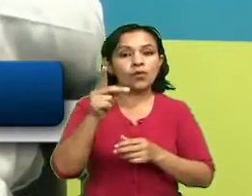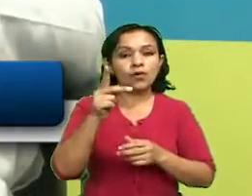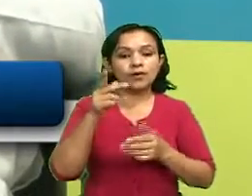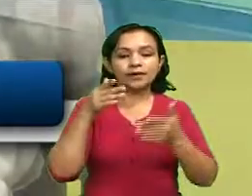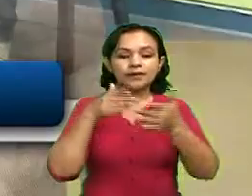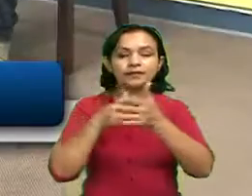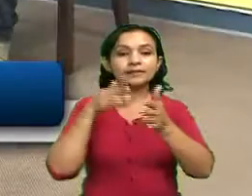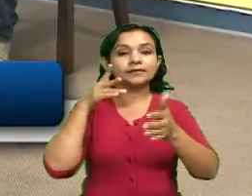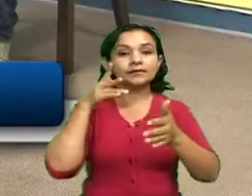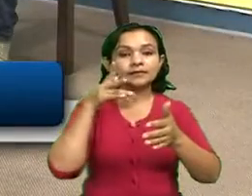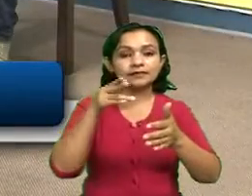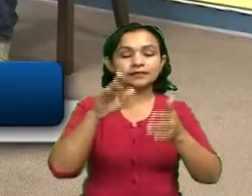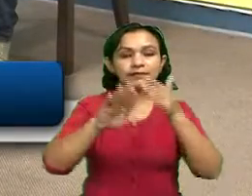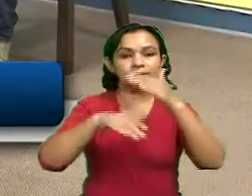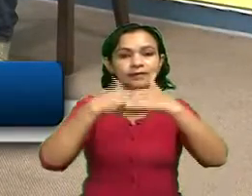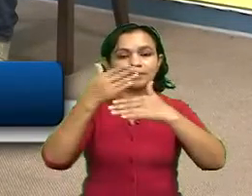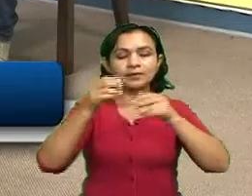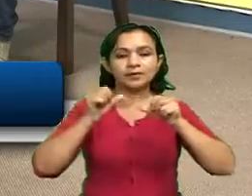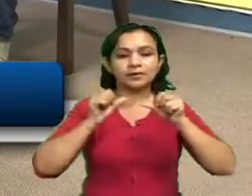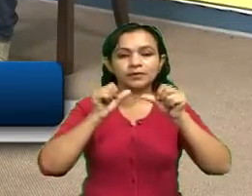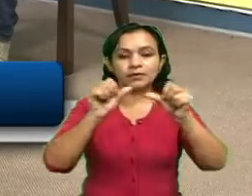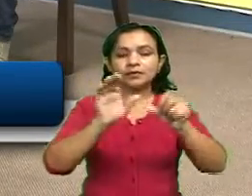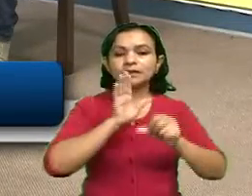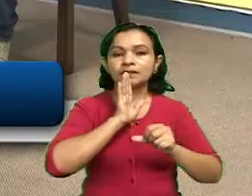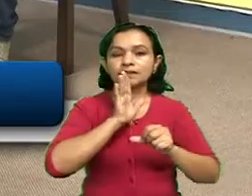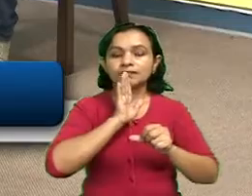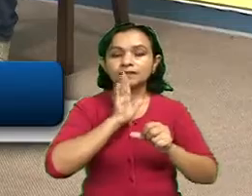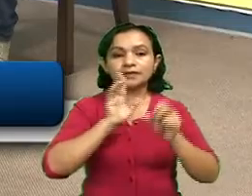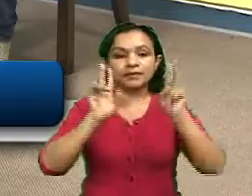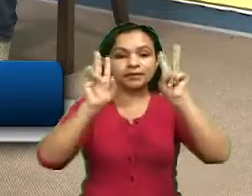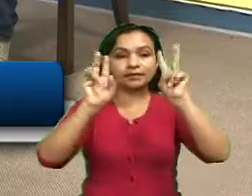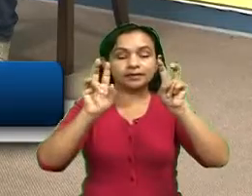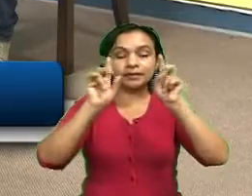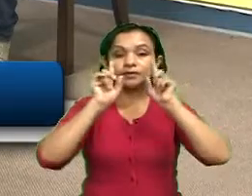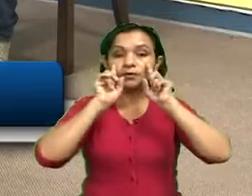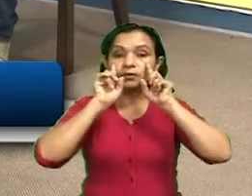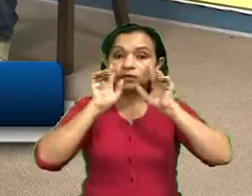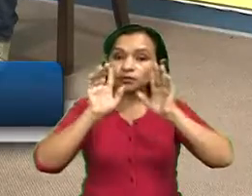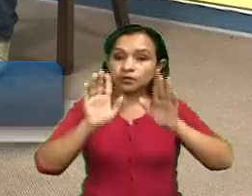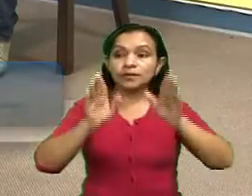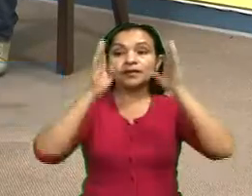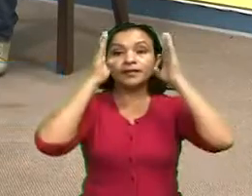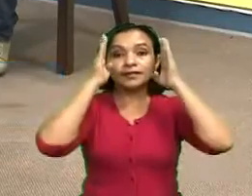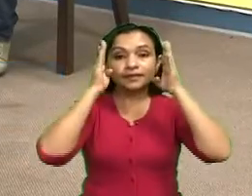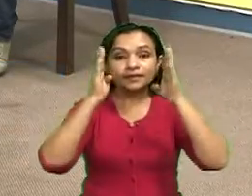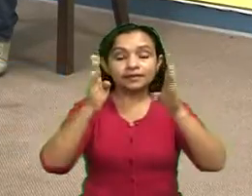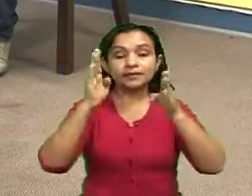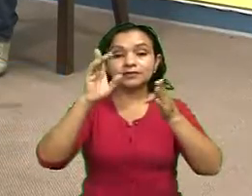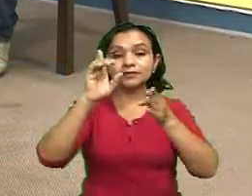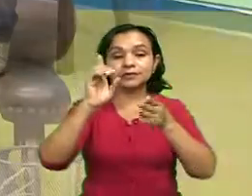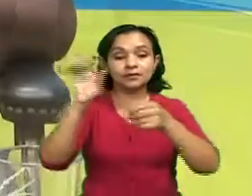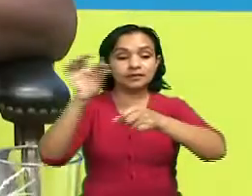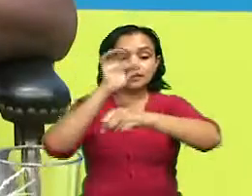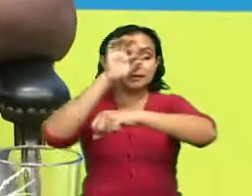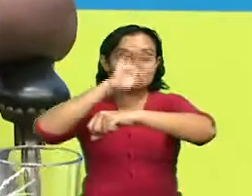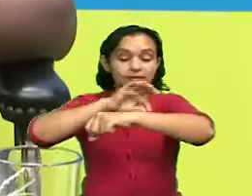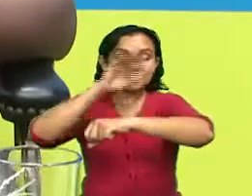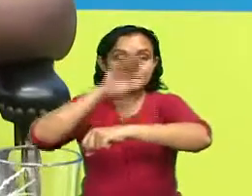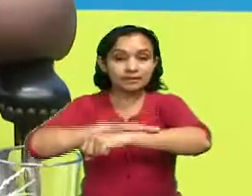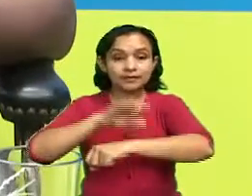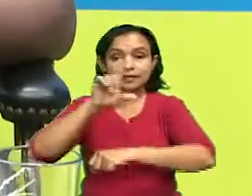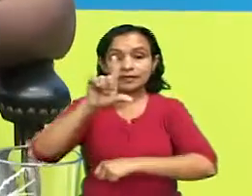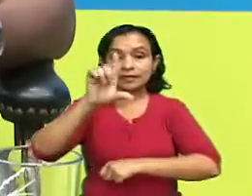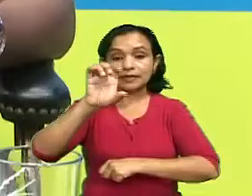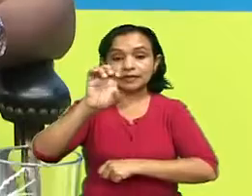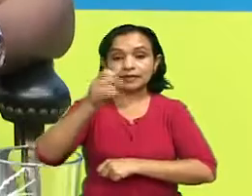vamos a ir a una pausa. Cuando regresemos vamos a seguir conversando sobre este tema, la prevención y atención del dengue. Estamos con el doctor